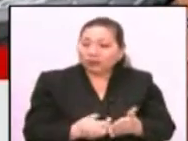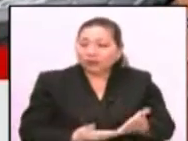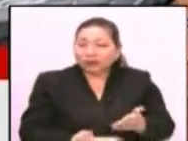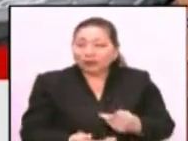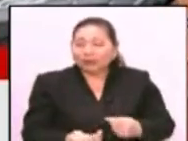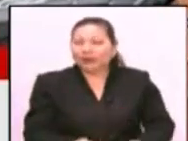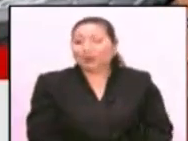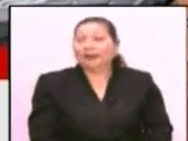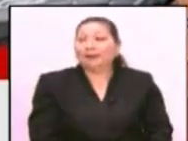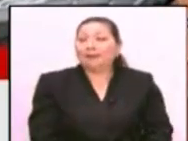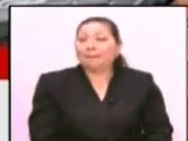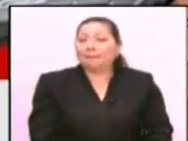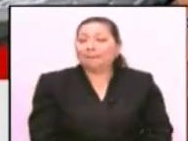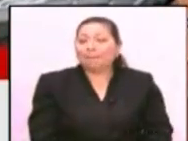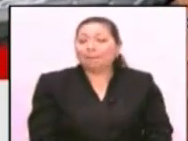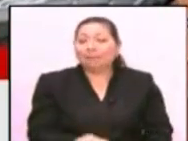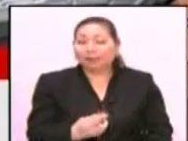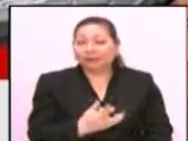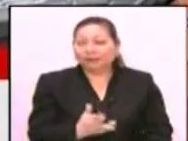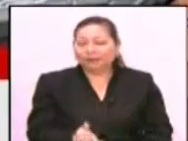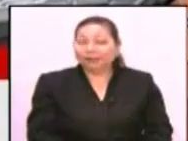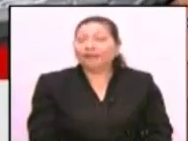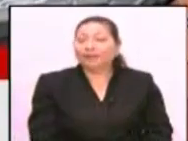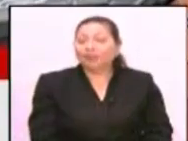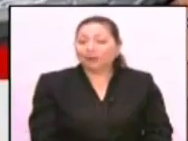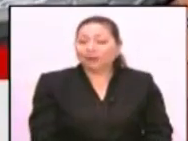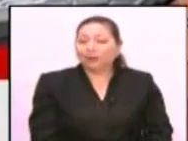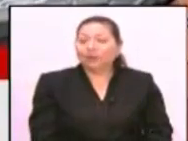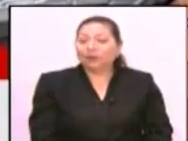a los penales para seguir con actos netamente criminales.